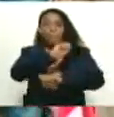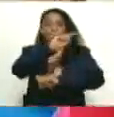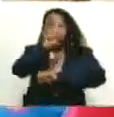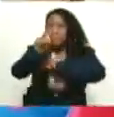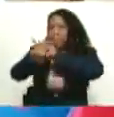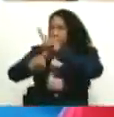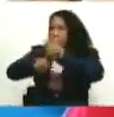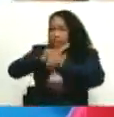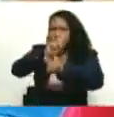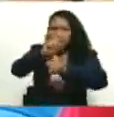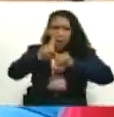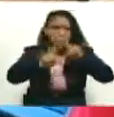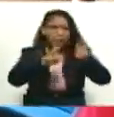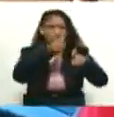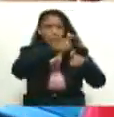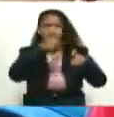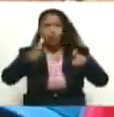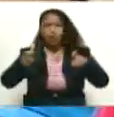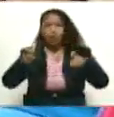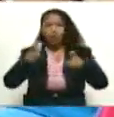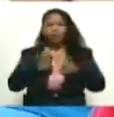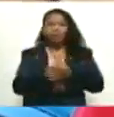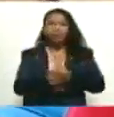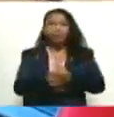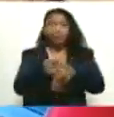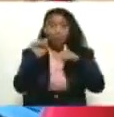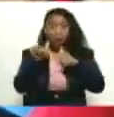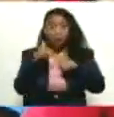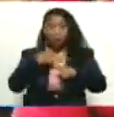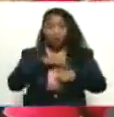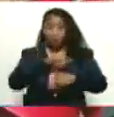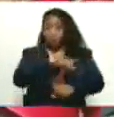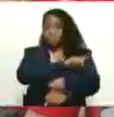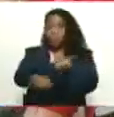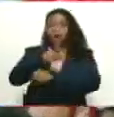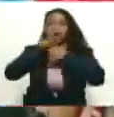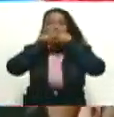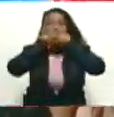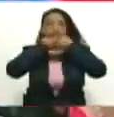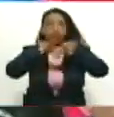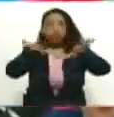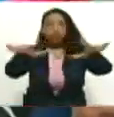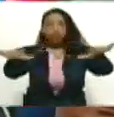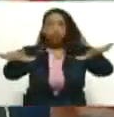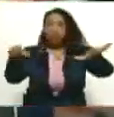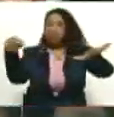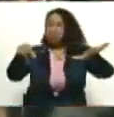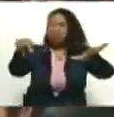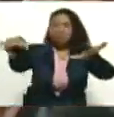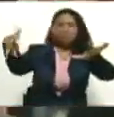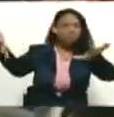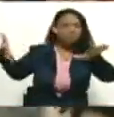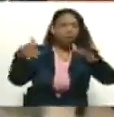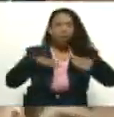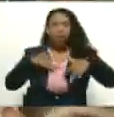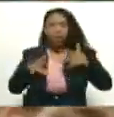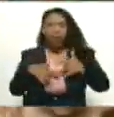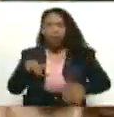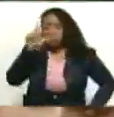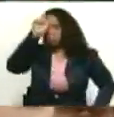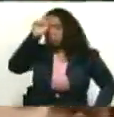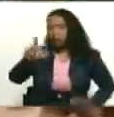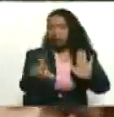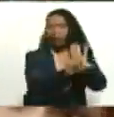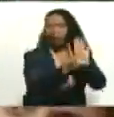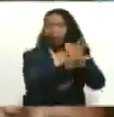bases, y ordenamos el despliegue. Pero más allá del despliegue es reconocer la legitimidad